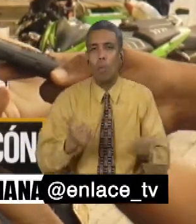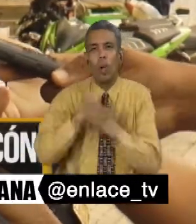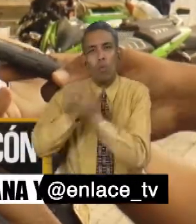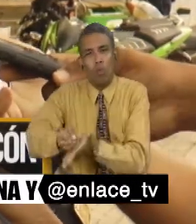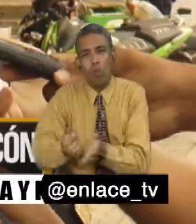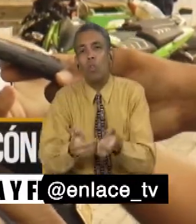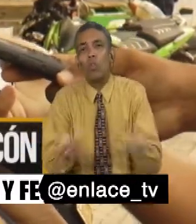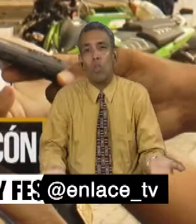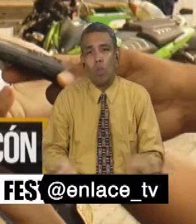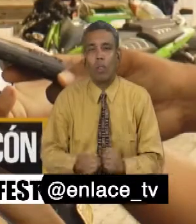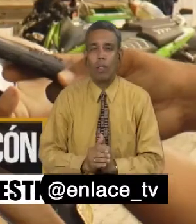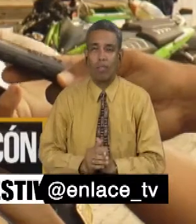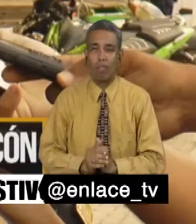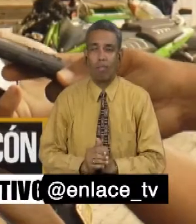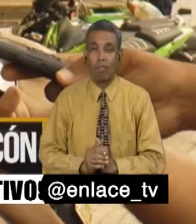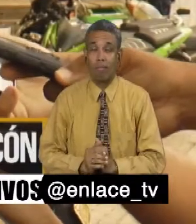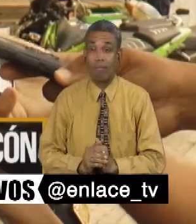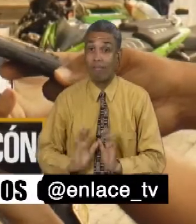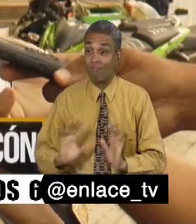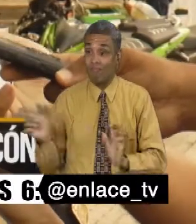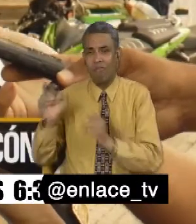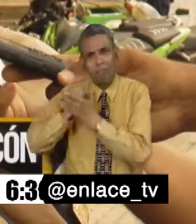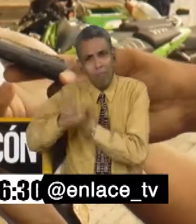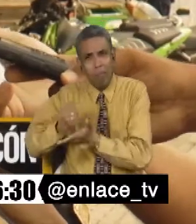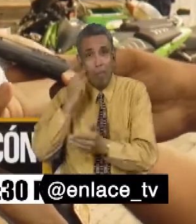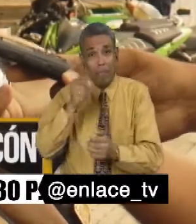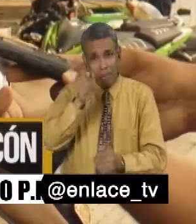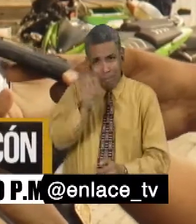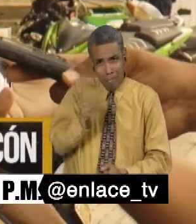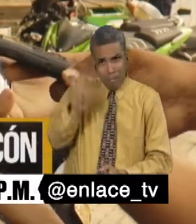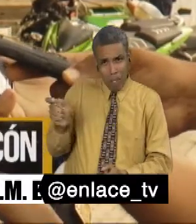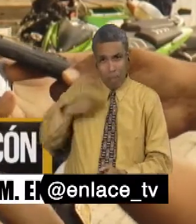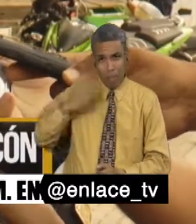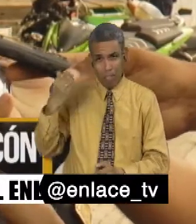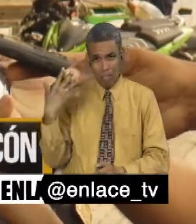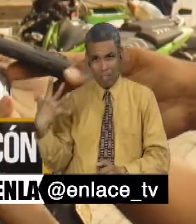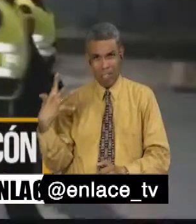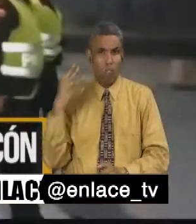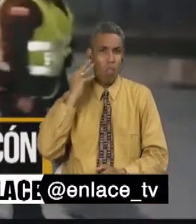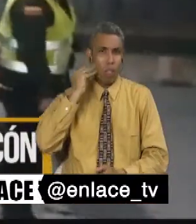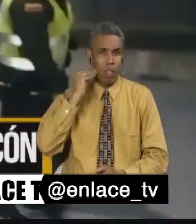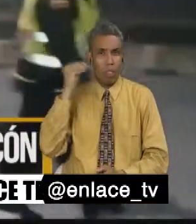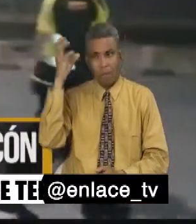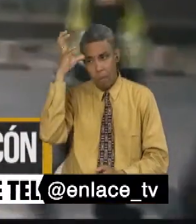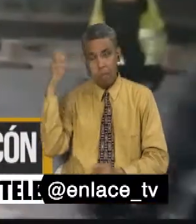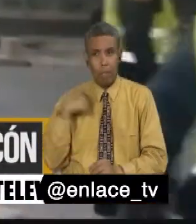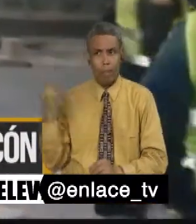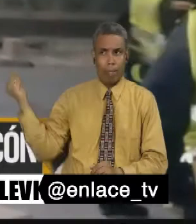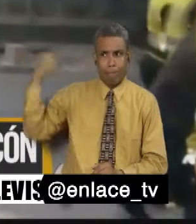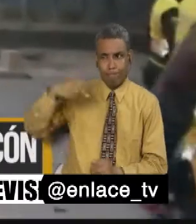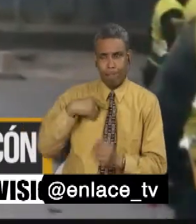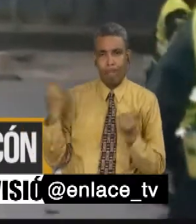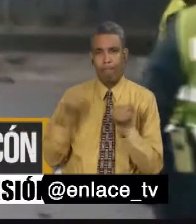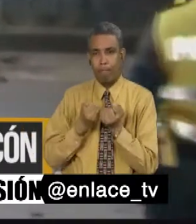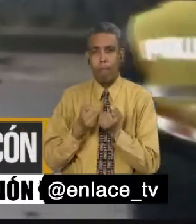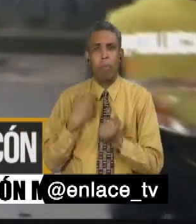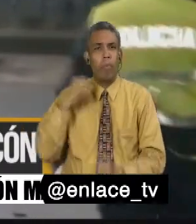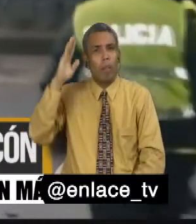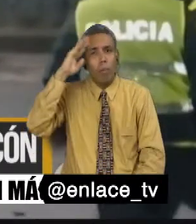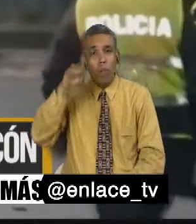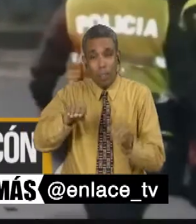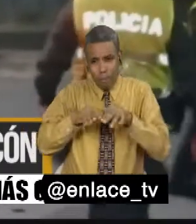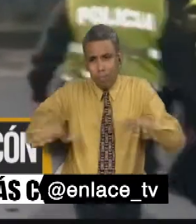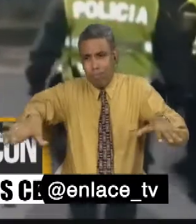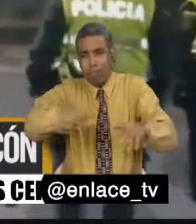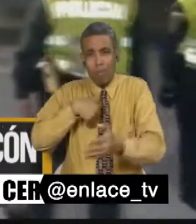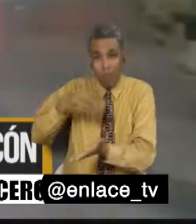extranjeros e ir mitigando el tema de política pública de habitabilidad de calle acá en el municipio. La policía se encargará de la vigilancia del lugar para